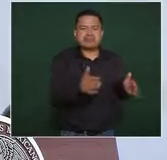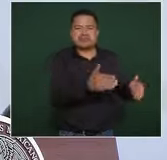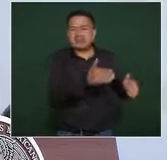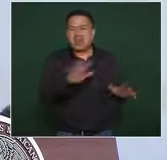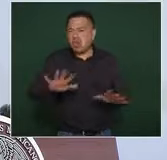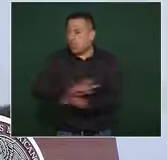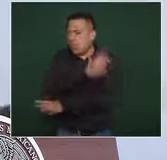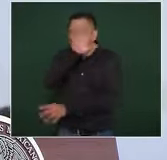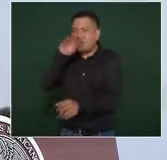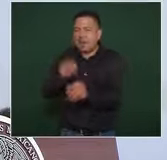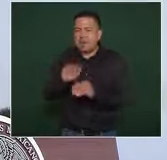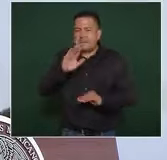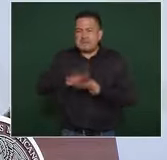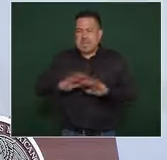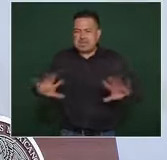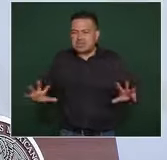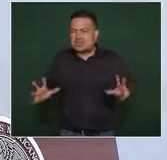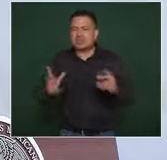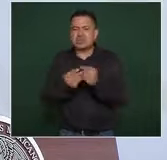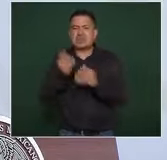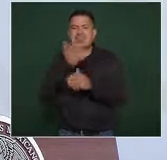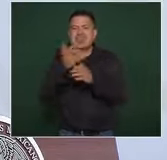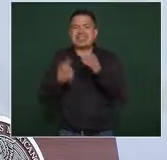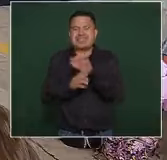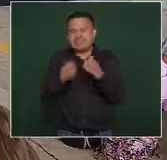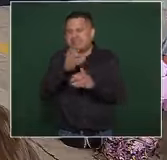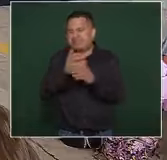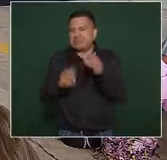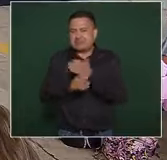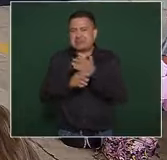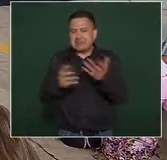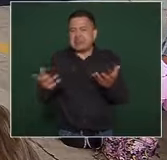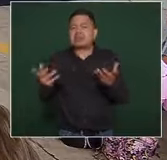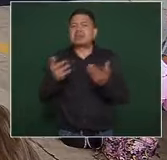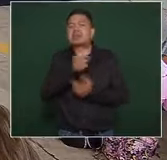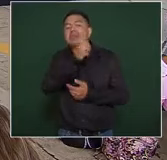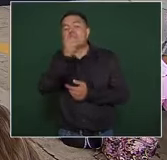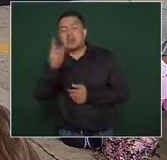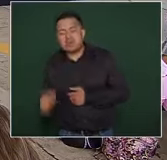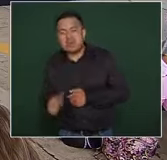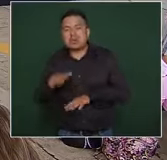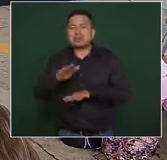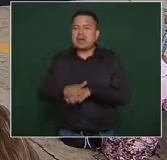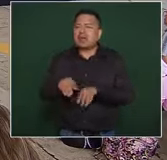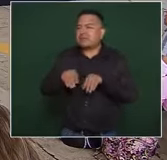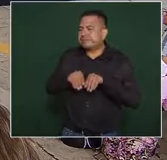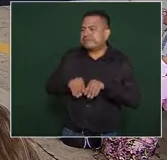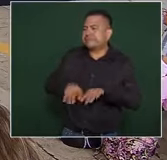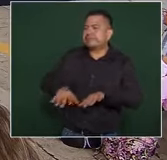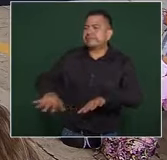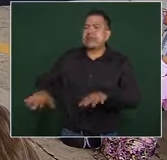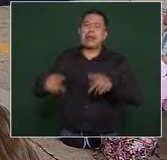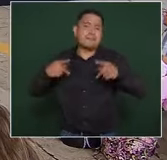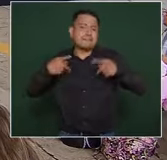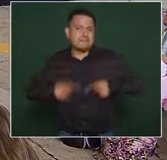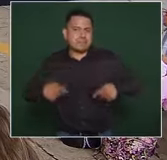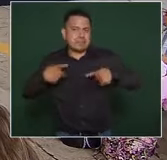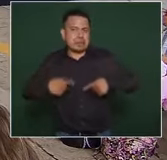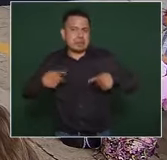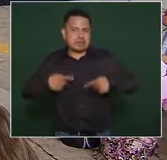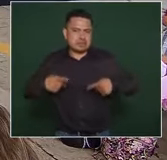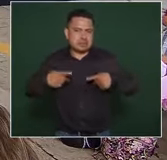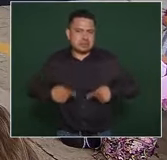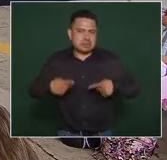todos los demás enseres que los integran y se hace la distribución a la